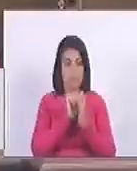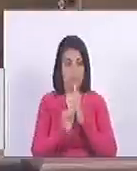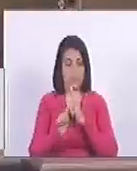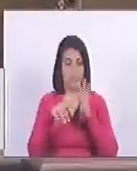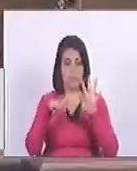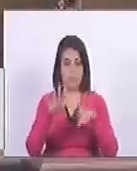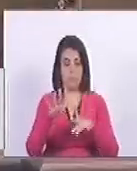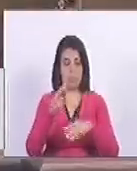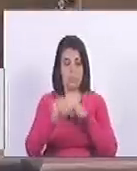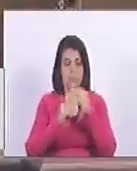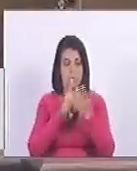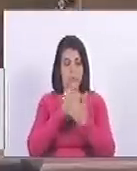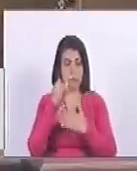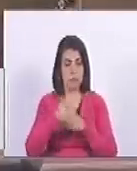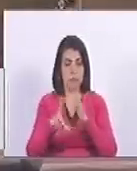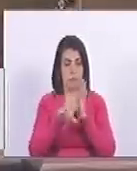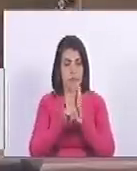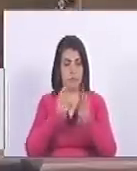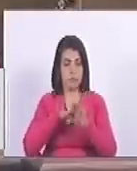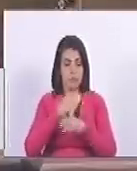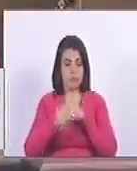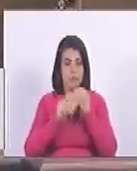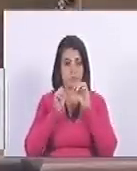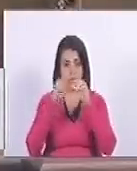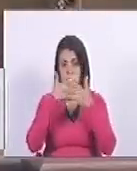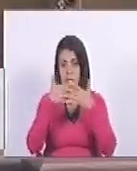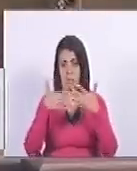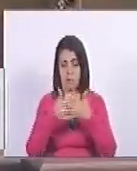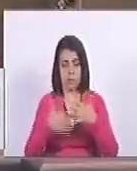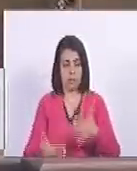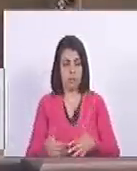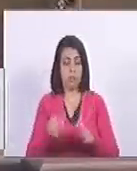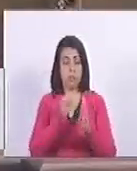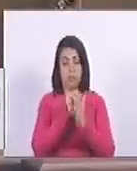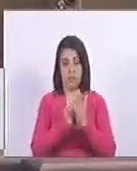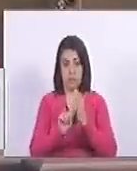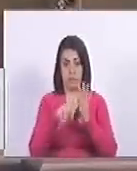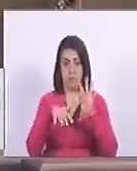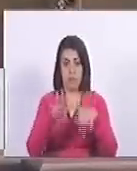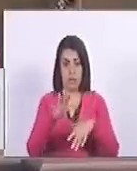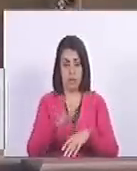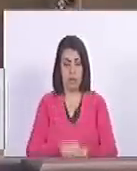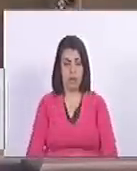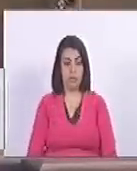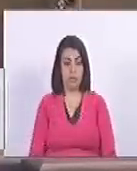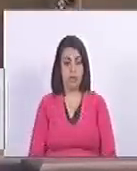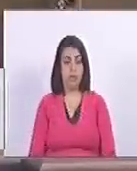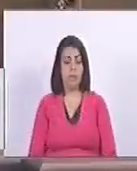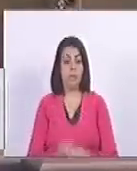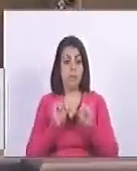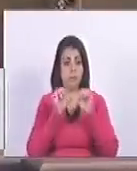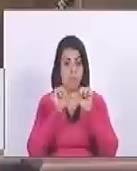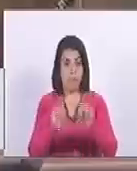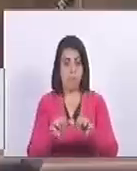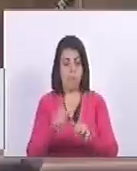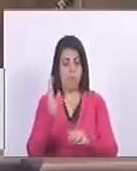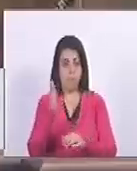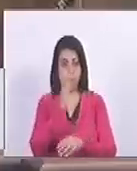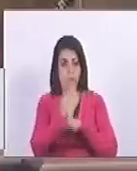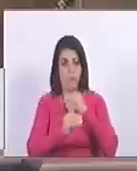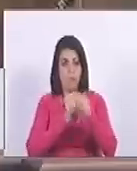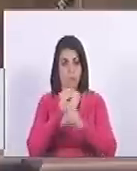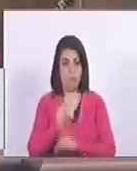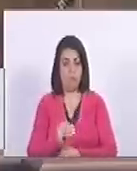Artículo 15 del proyecto de ley, el cual queda redactado en los siguientes términos. Artículo 15. En el establecimiento de las sanciones